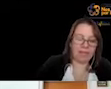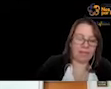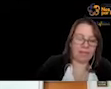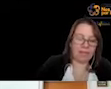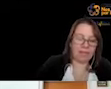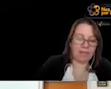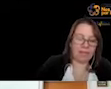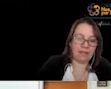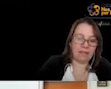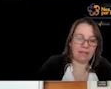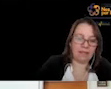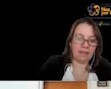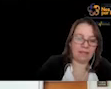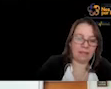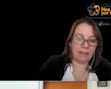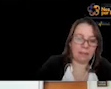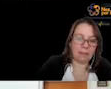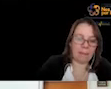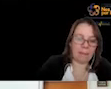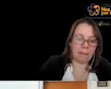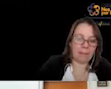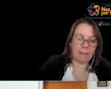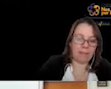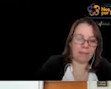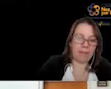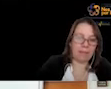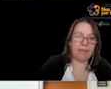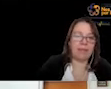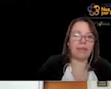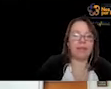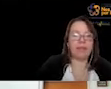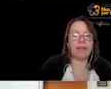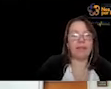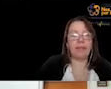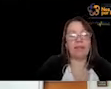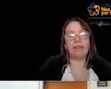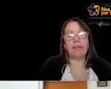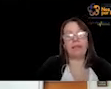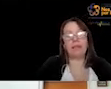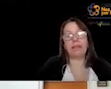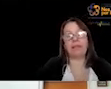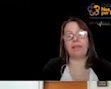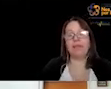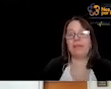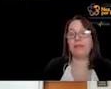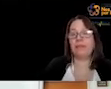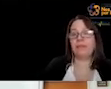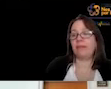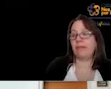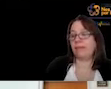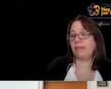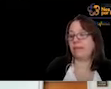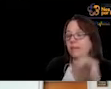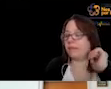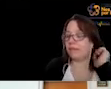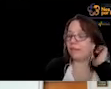o medios, o sea, en nuestros países latinoamericanos. 15 millones de muertes por año en personas entre 30 y 69